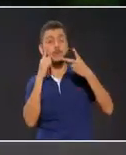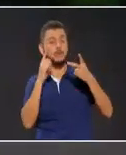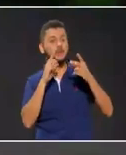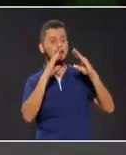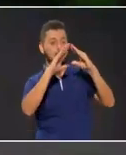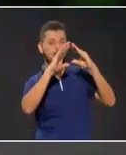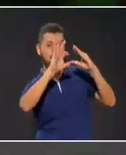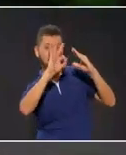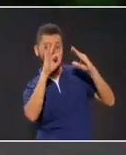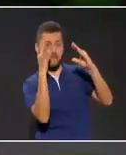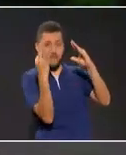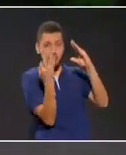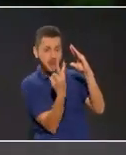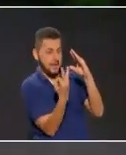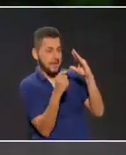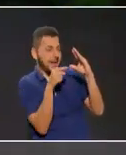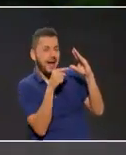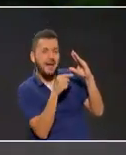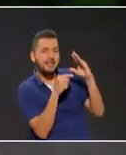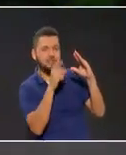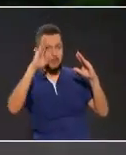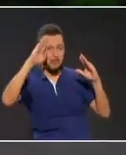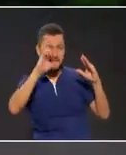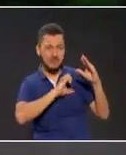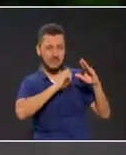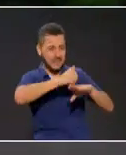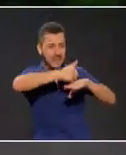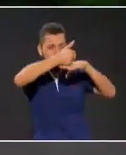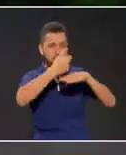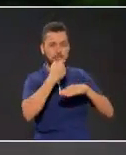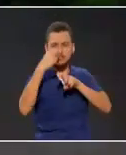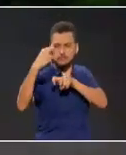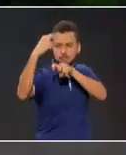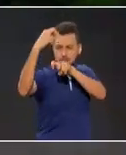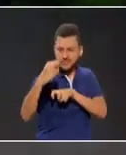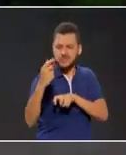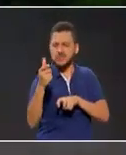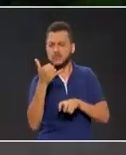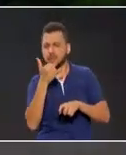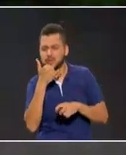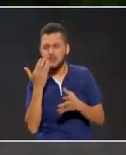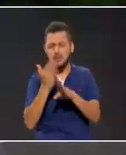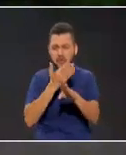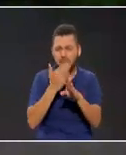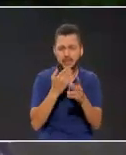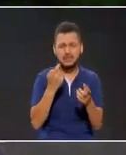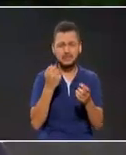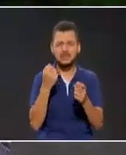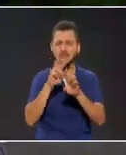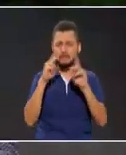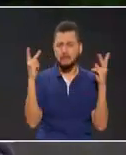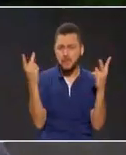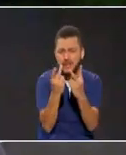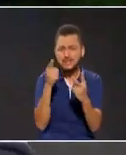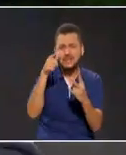genera el caso de violencia, sino también de ir un poco a las comunidades a hacer unas campañas